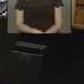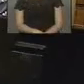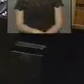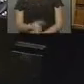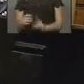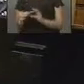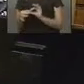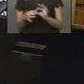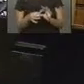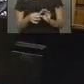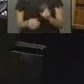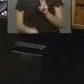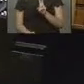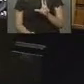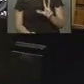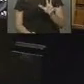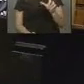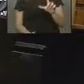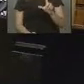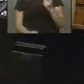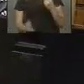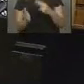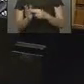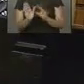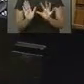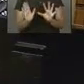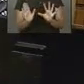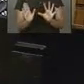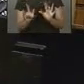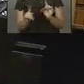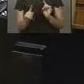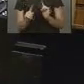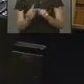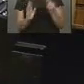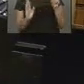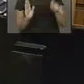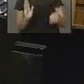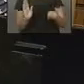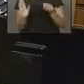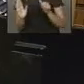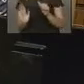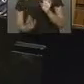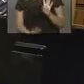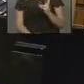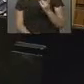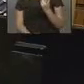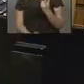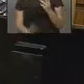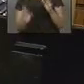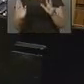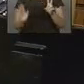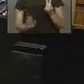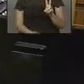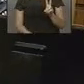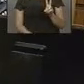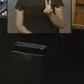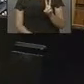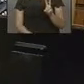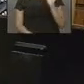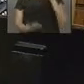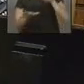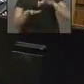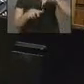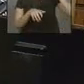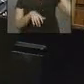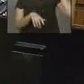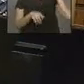Por eso ya el 28 de julio de 2010, a través de la resolución 64.292, la Asamblea